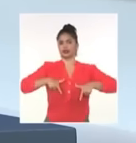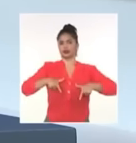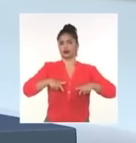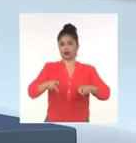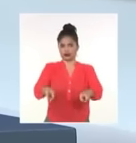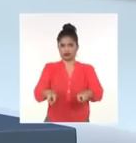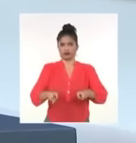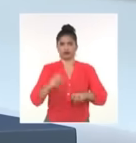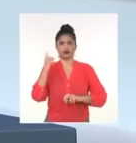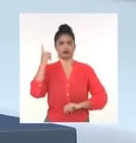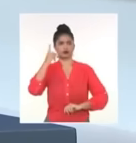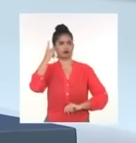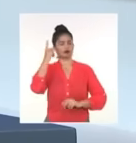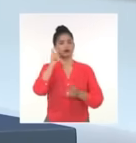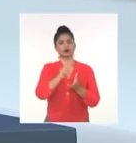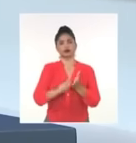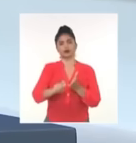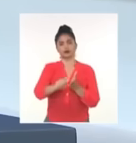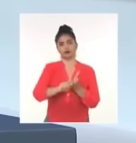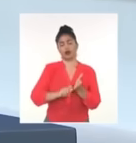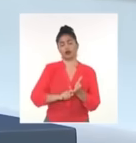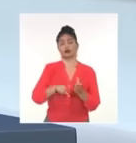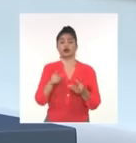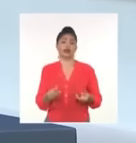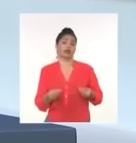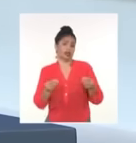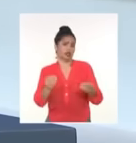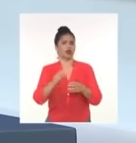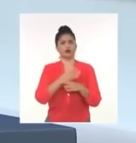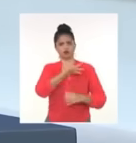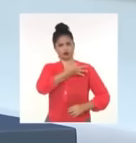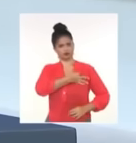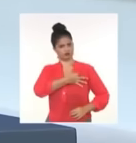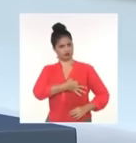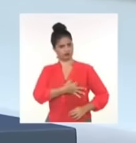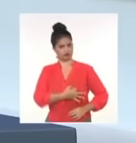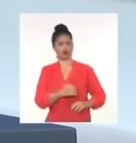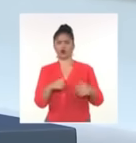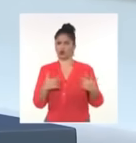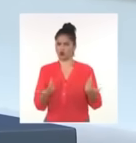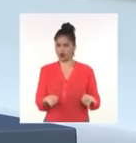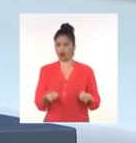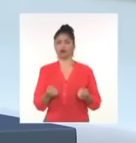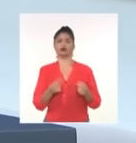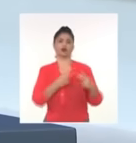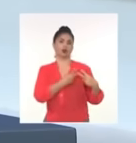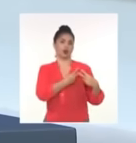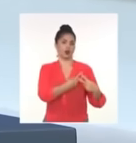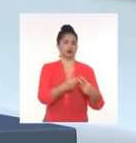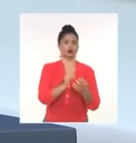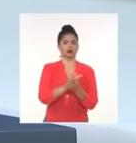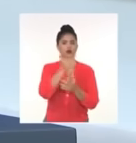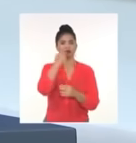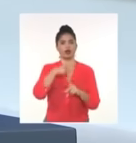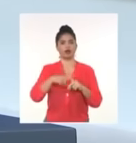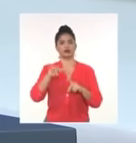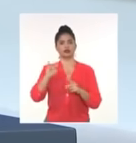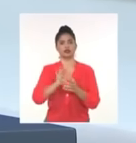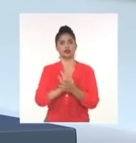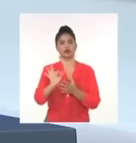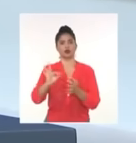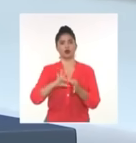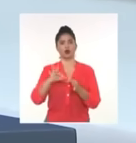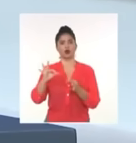Poder Popular. Se le otorgaron diferentes condecoraciones, entre las que se destacan la Orden Máximo Gómez de segundo grado,